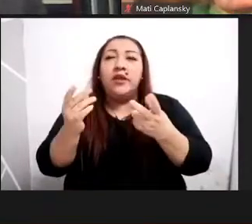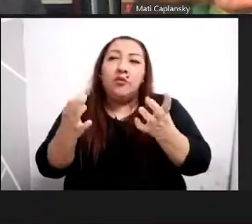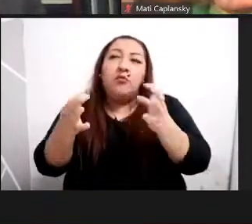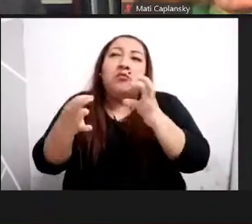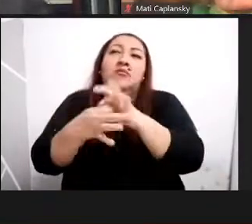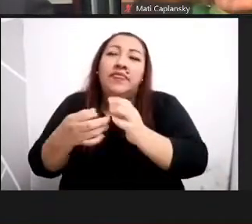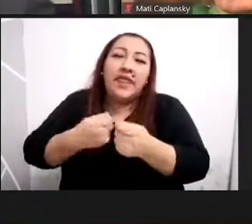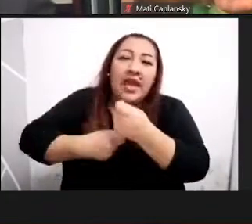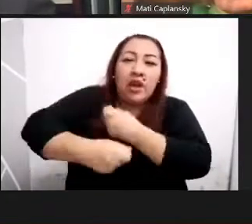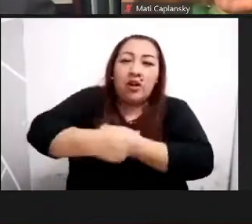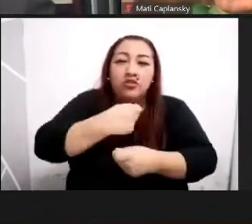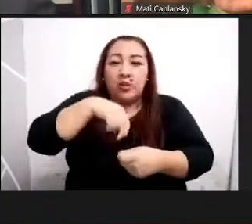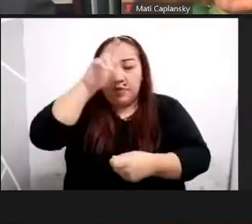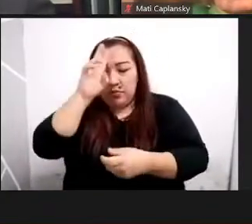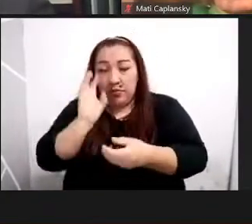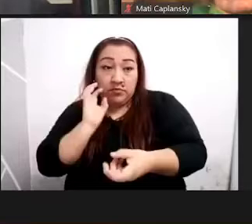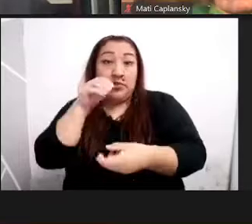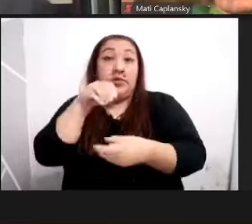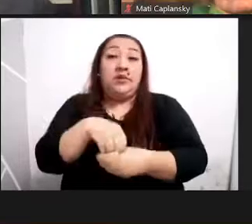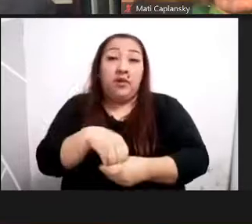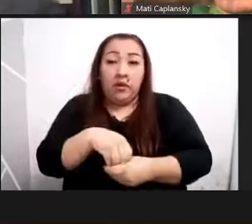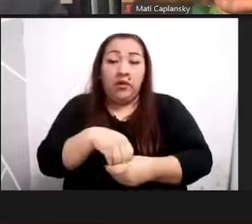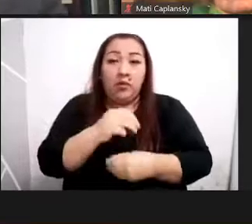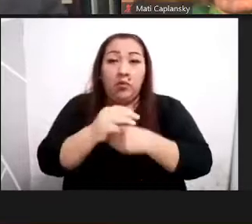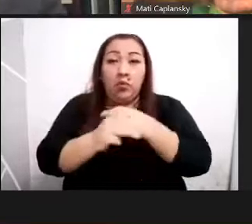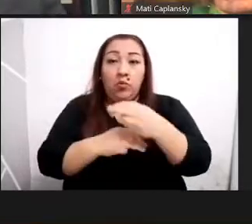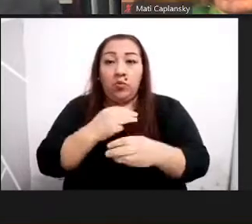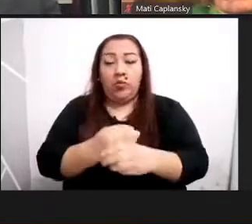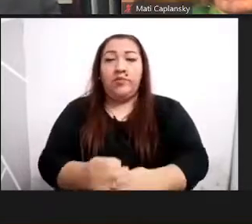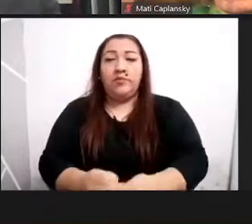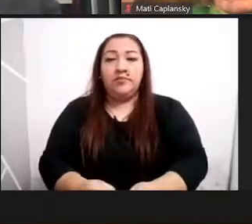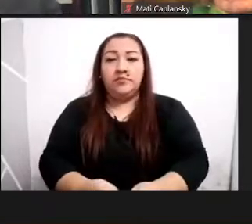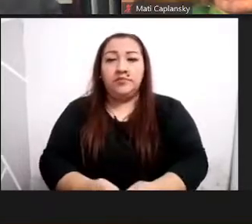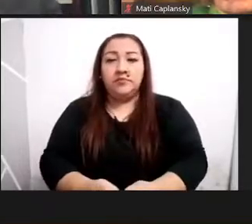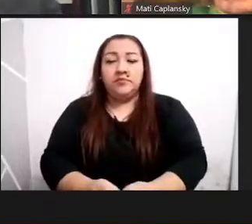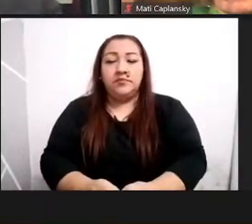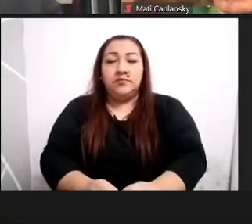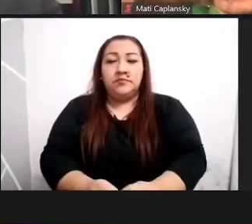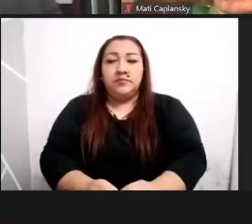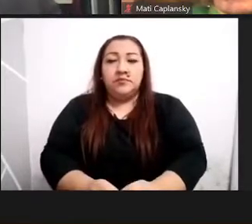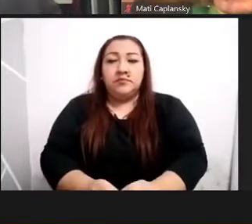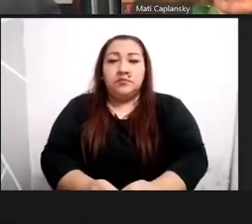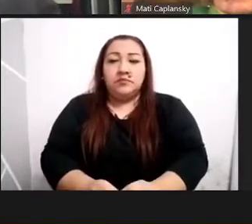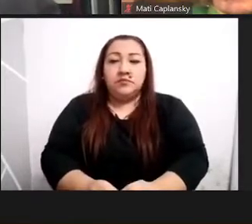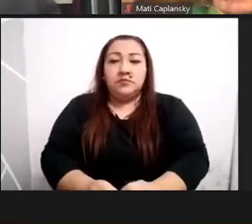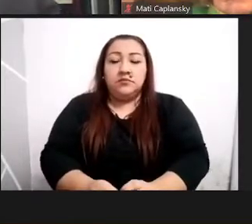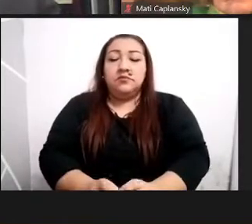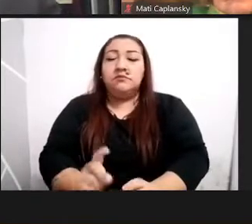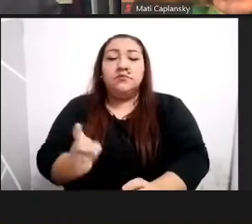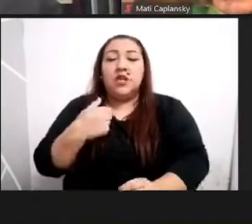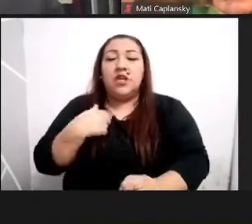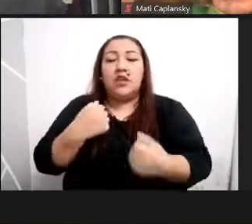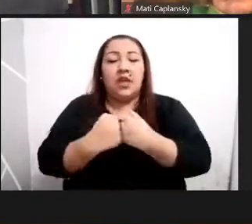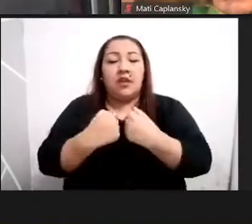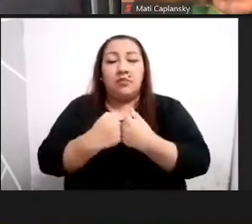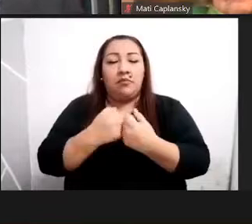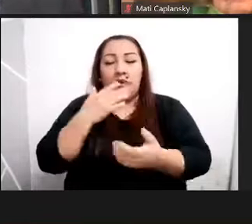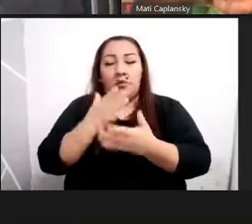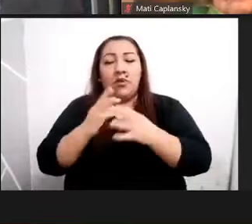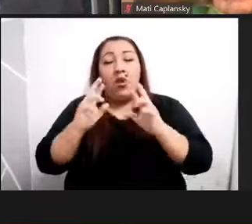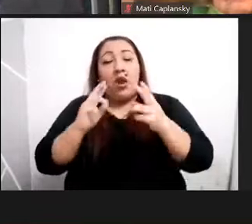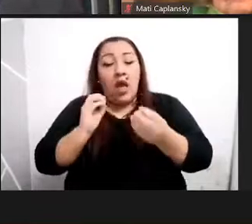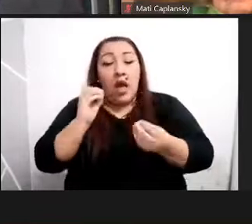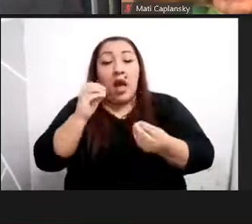el mundo sin tener que tomar partido en los conflictos y ojalá aportar también a un poco más de solidaridad y corrupción en